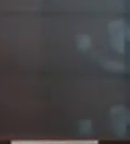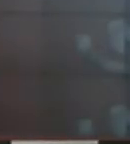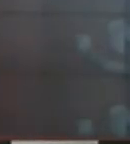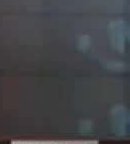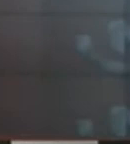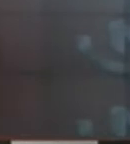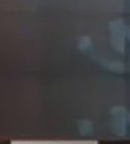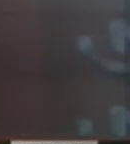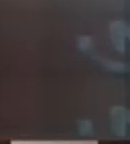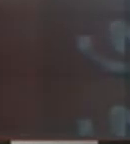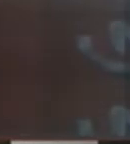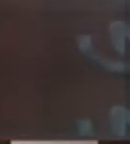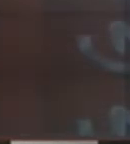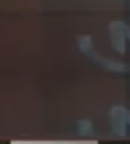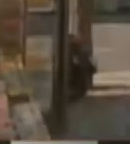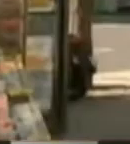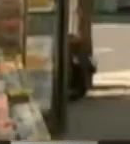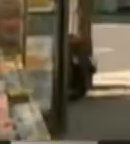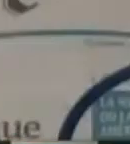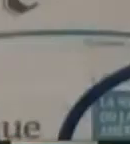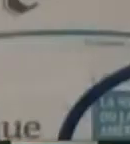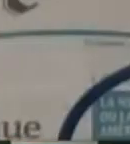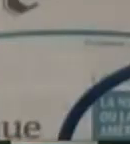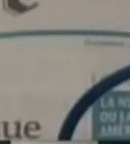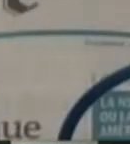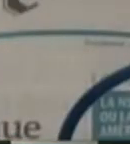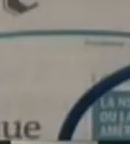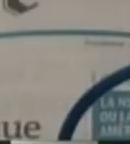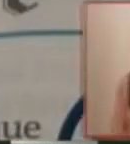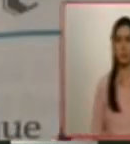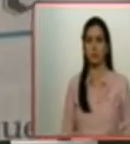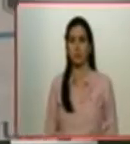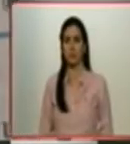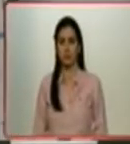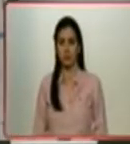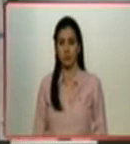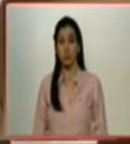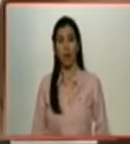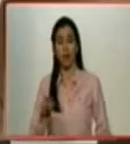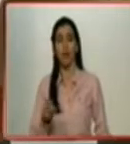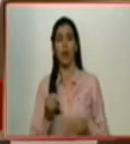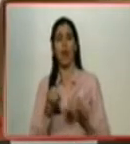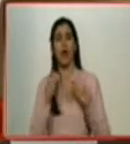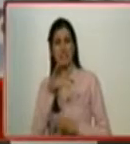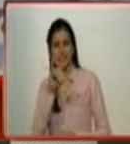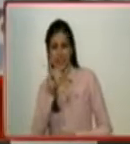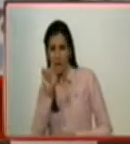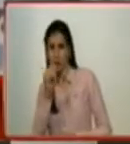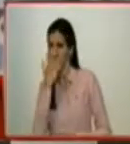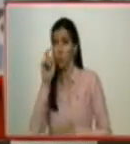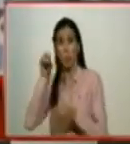dio a conocer que la agencia de inteligencia estadounidense espió todos los aspectos de la vida pública francesa, incluyendo la